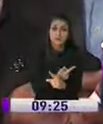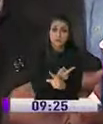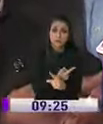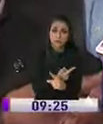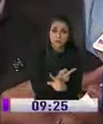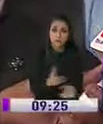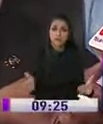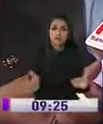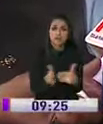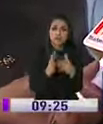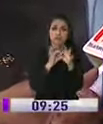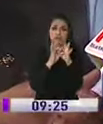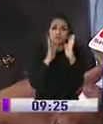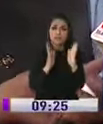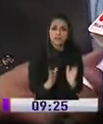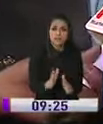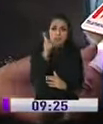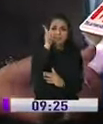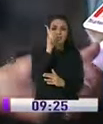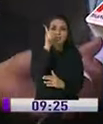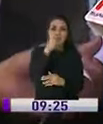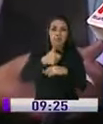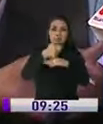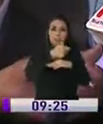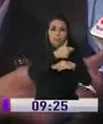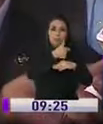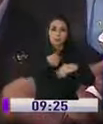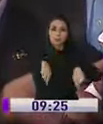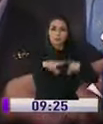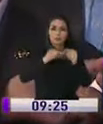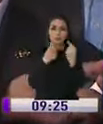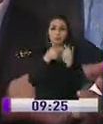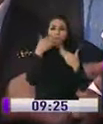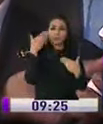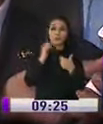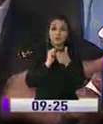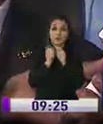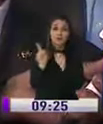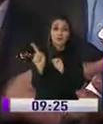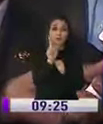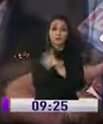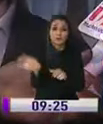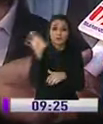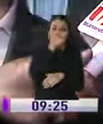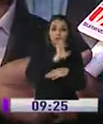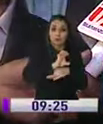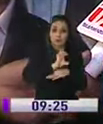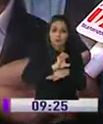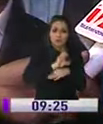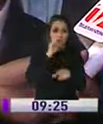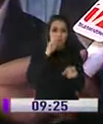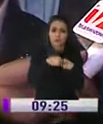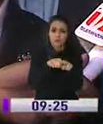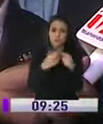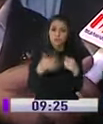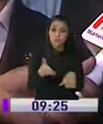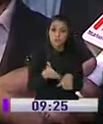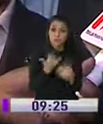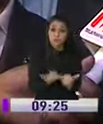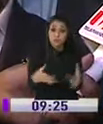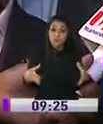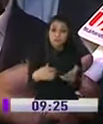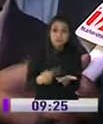en contra de nuestros compañeros dirigentes de la organización política en cada una de las provincias del país. Debemos decir que hemos analizado el